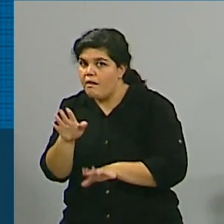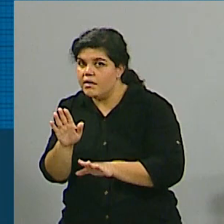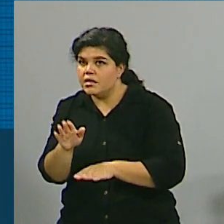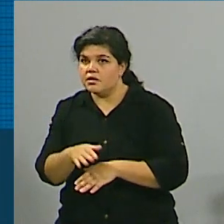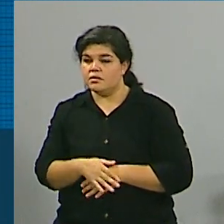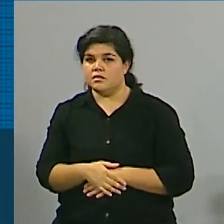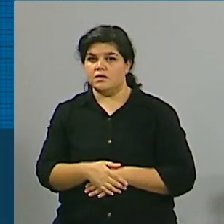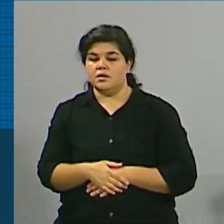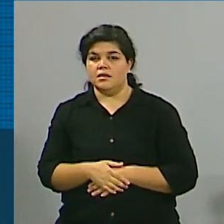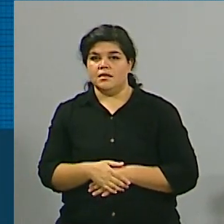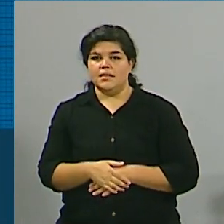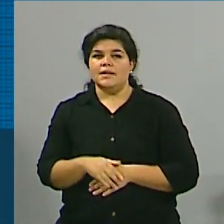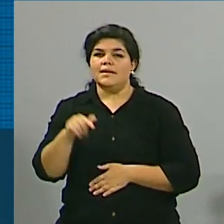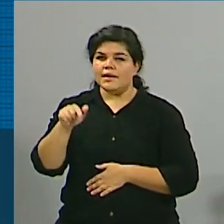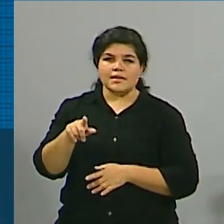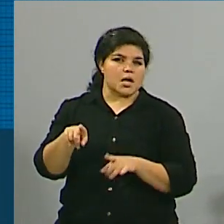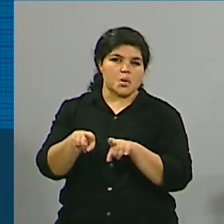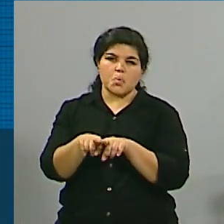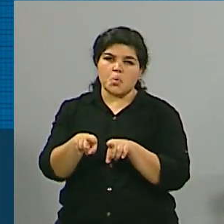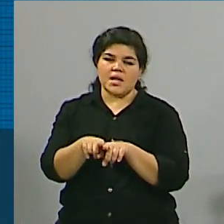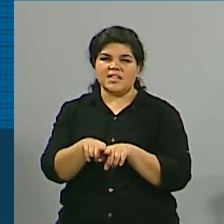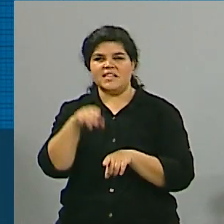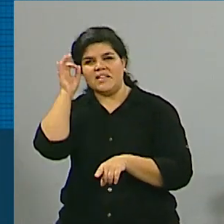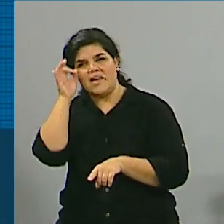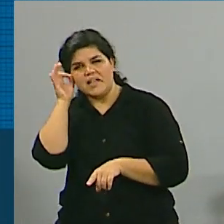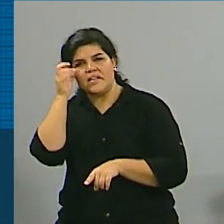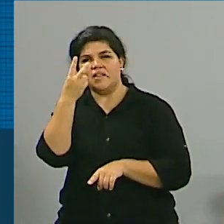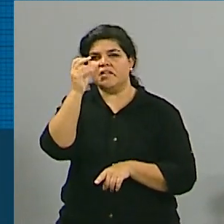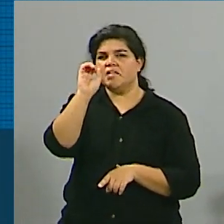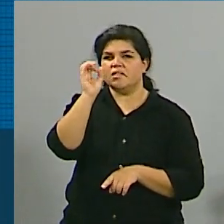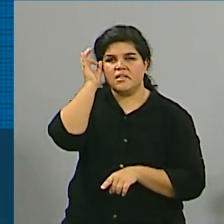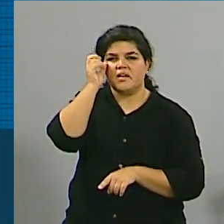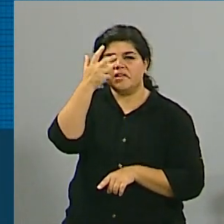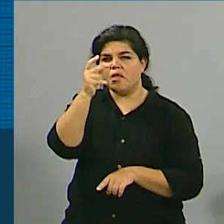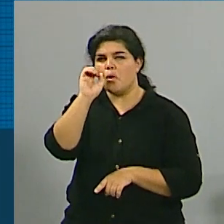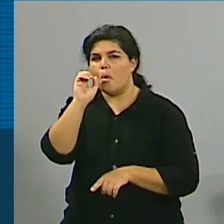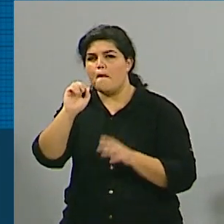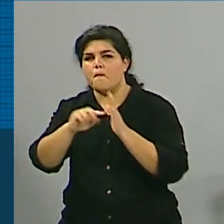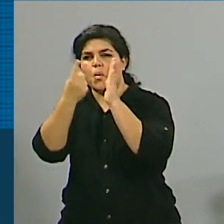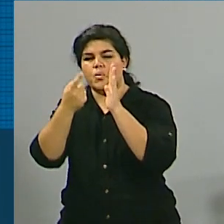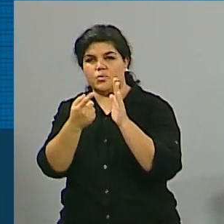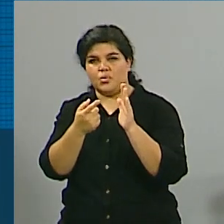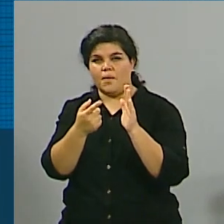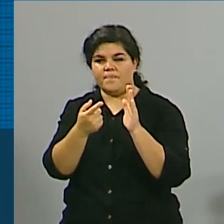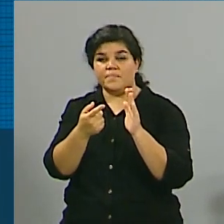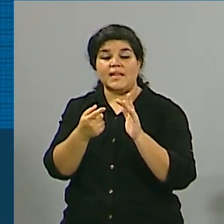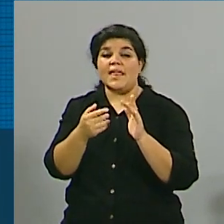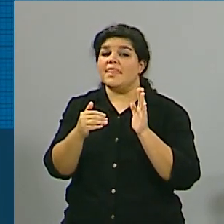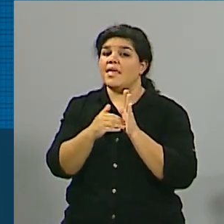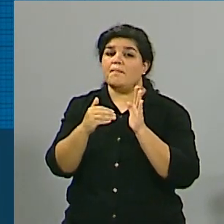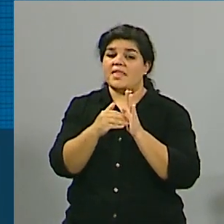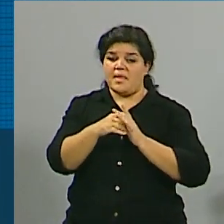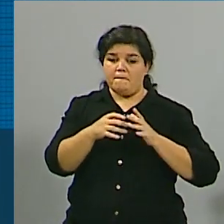muy similar, entre un 30 y un 32 puntos. Es decir, ella no va a cooptar el voto del indeciso o del